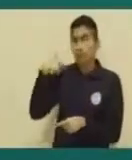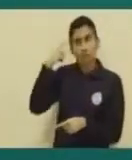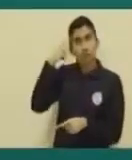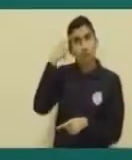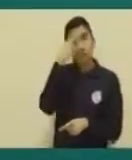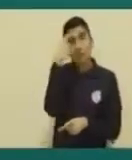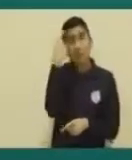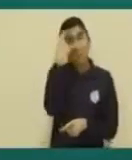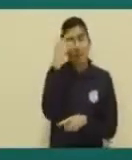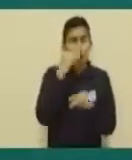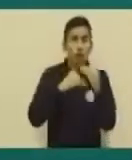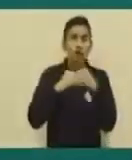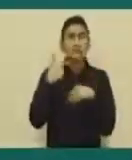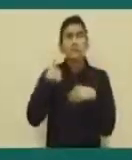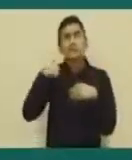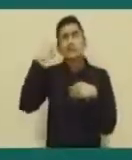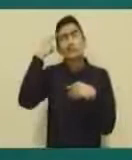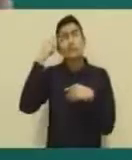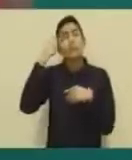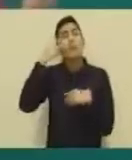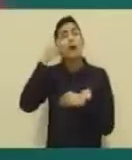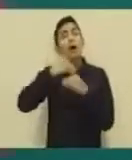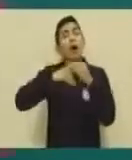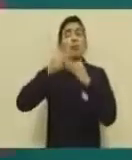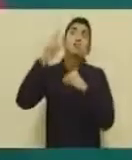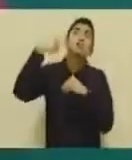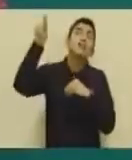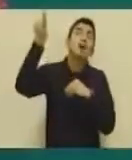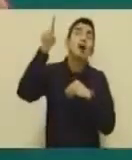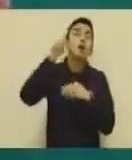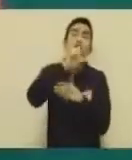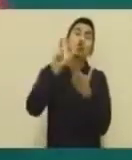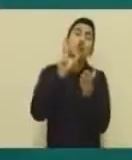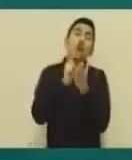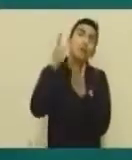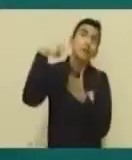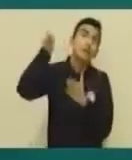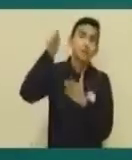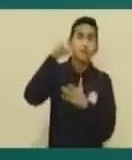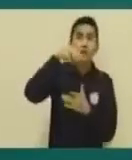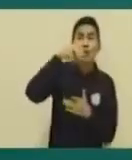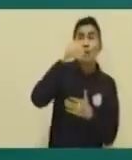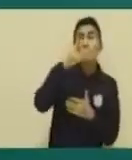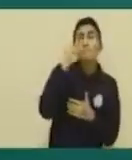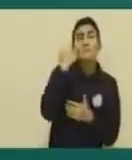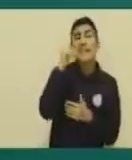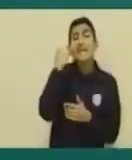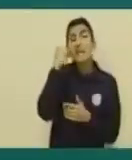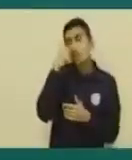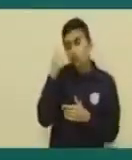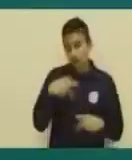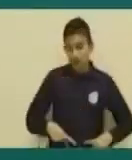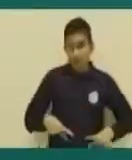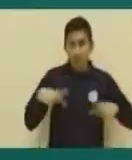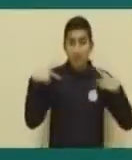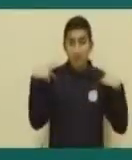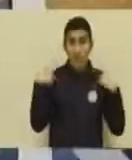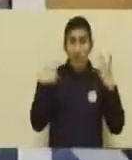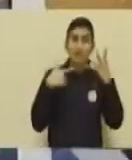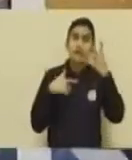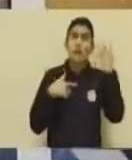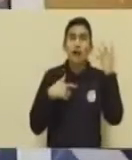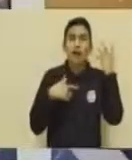salió otro trabajo y tuvo que irse a la ciudad. Marita vivía en San